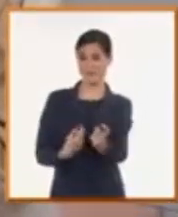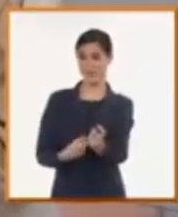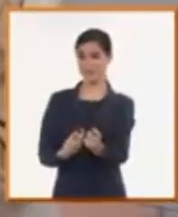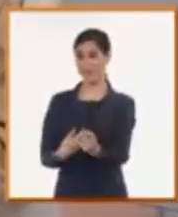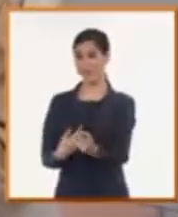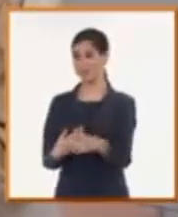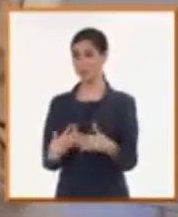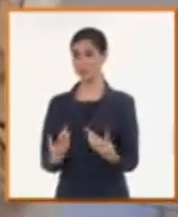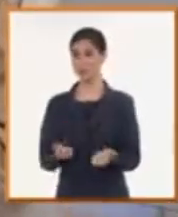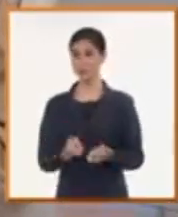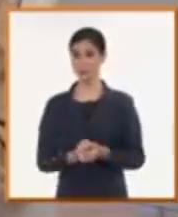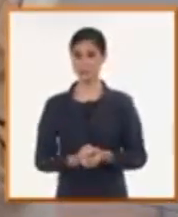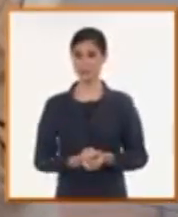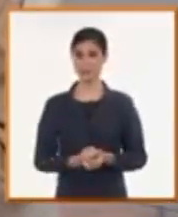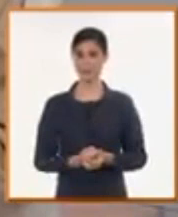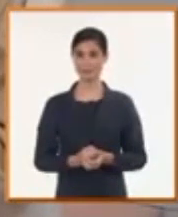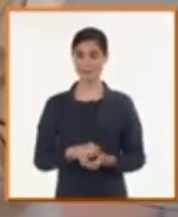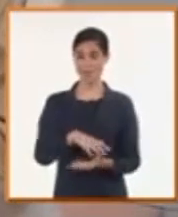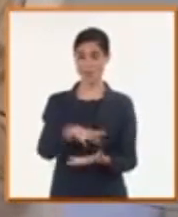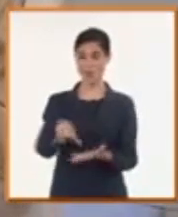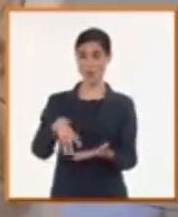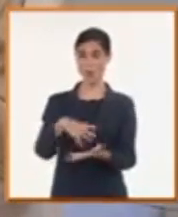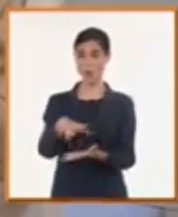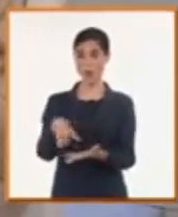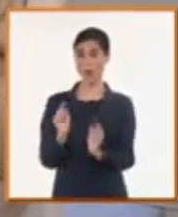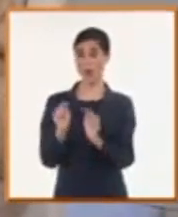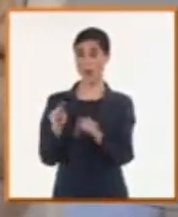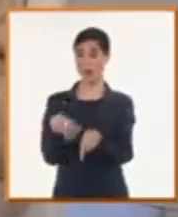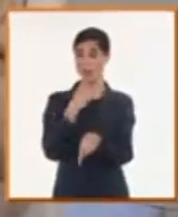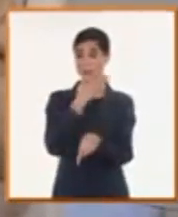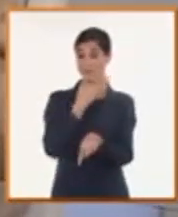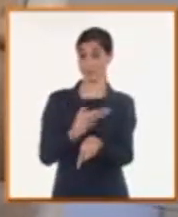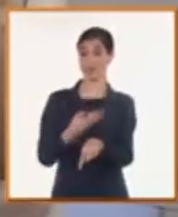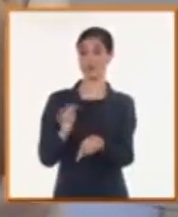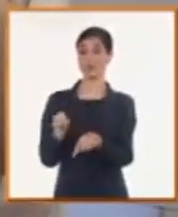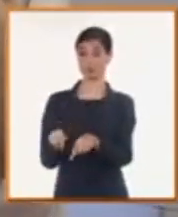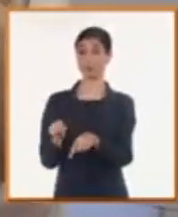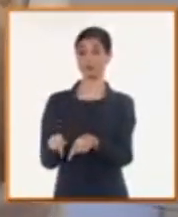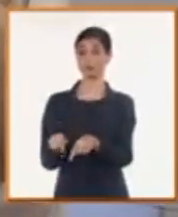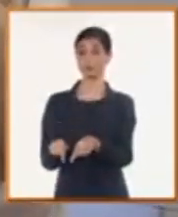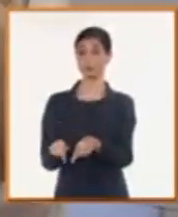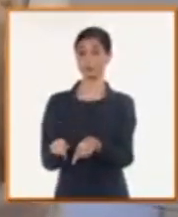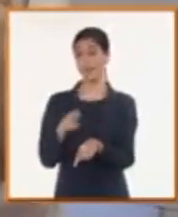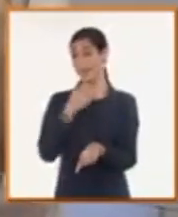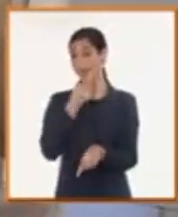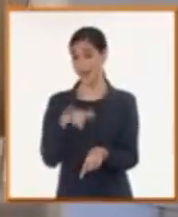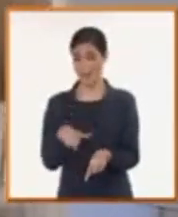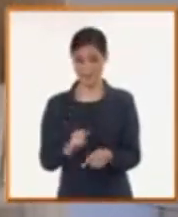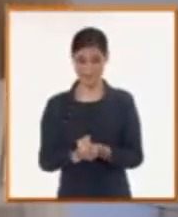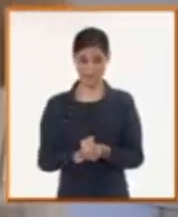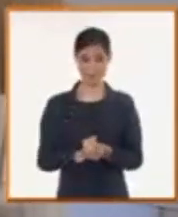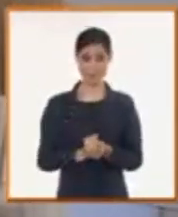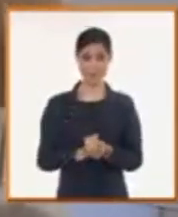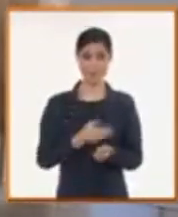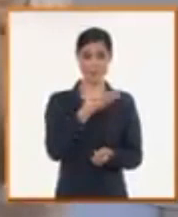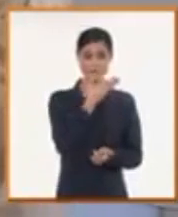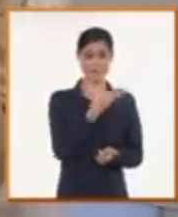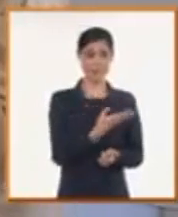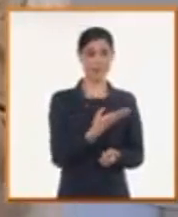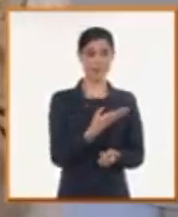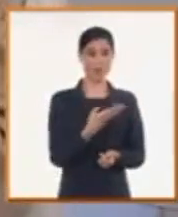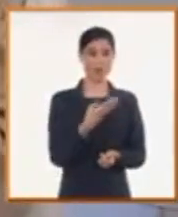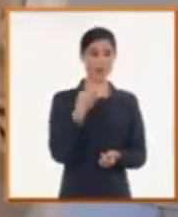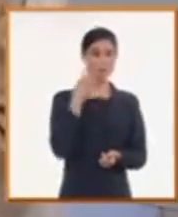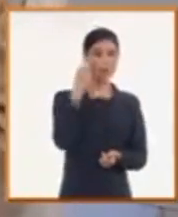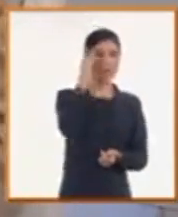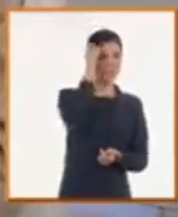realmente ahí estuvo también el comandante jefe. Si el comandante tuvo la visión aquella de corregir hasta la posición de un tanque o